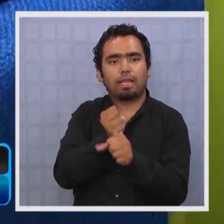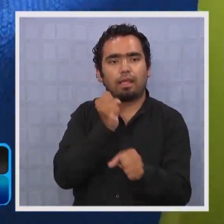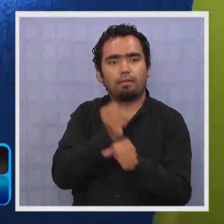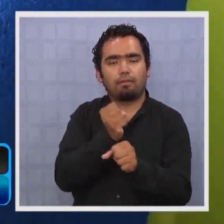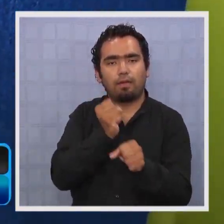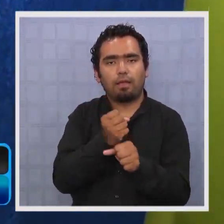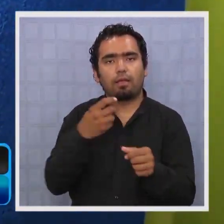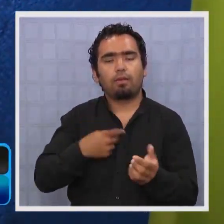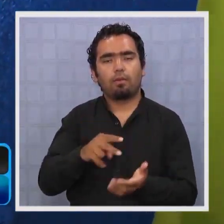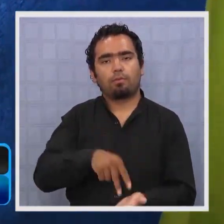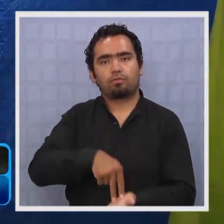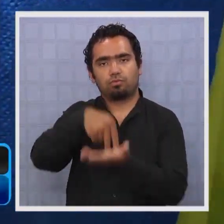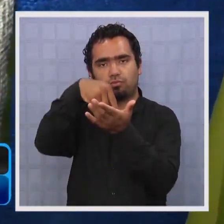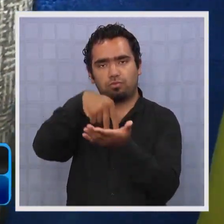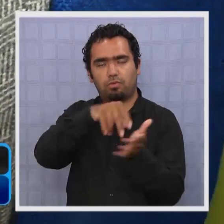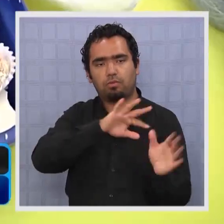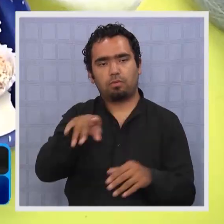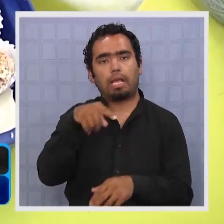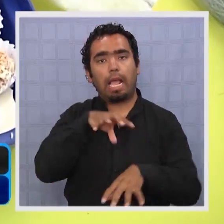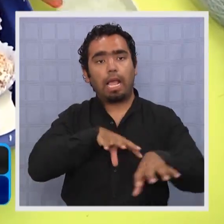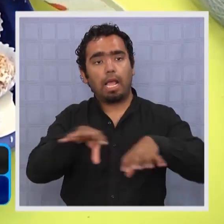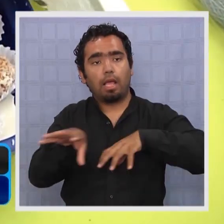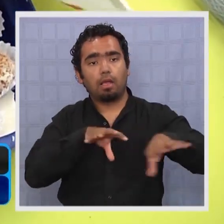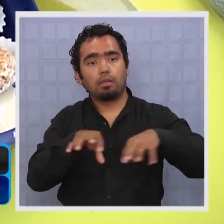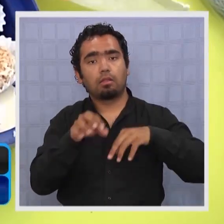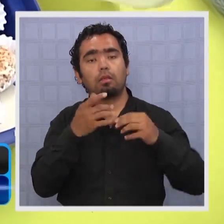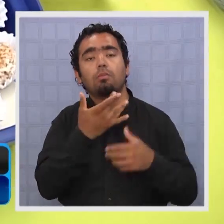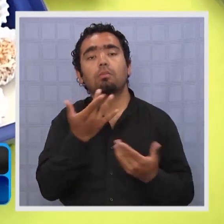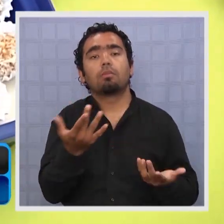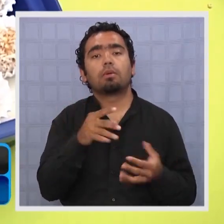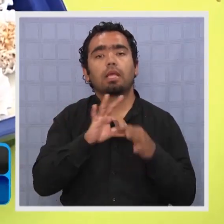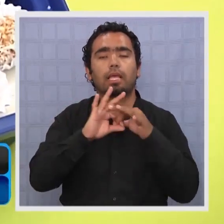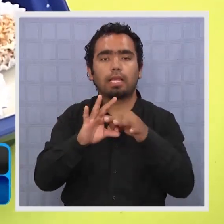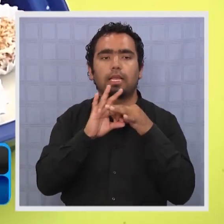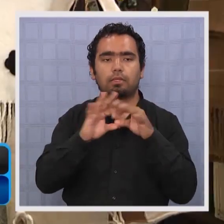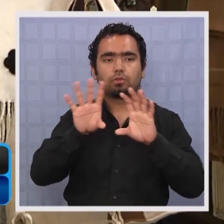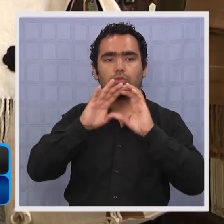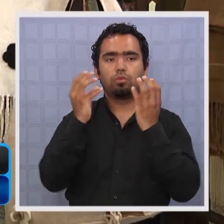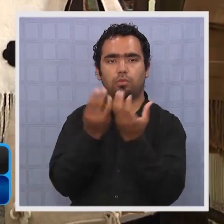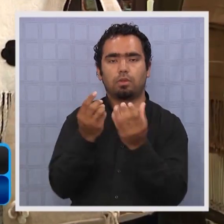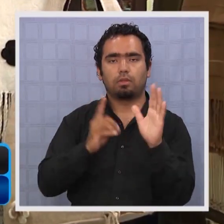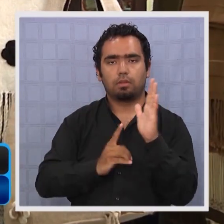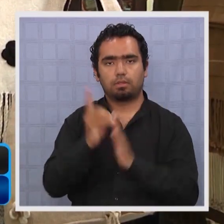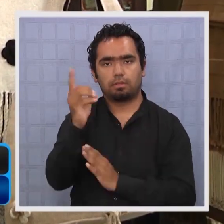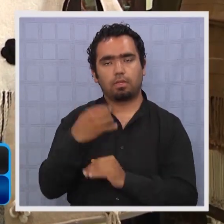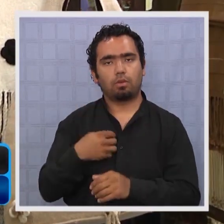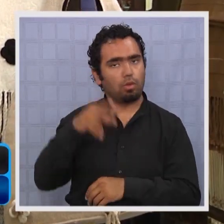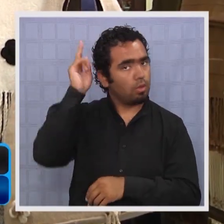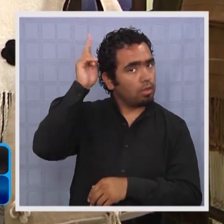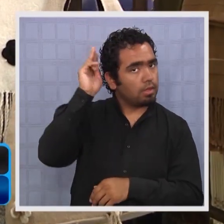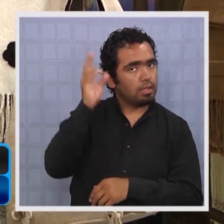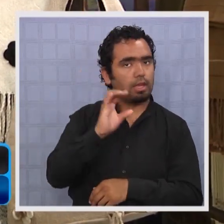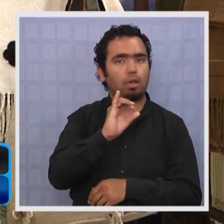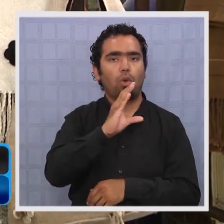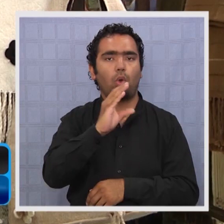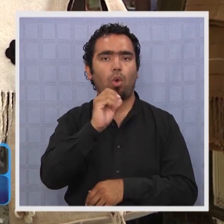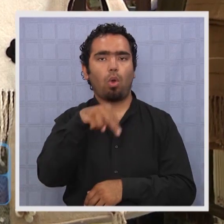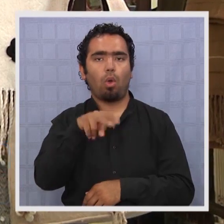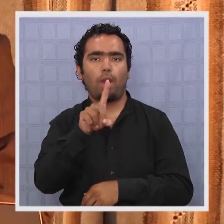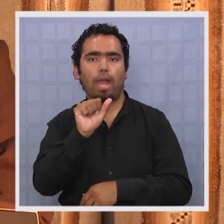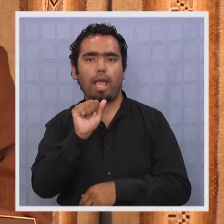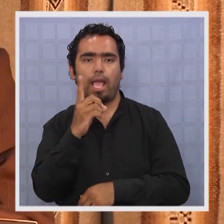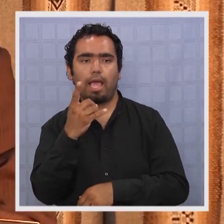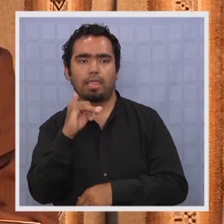en Molsofri. La actividad fue posible gracias a la Corporación Nacional de Desarrollo Indígena, CONADI. A ver, esto parte